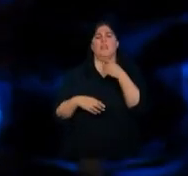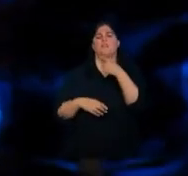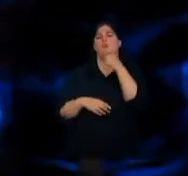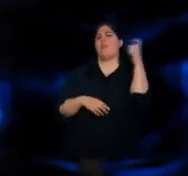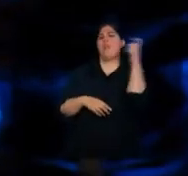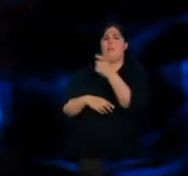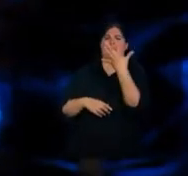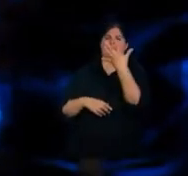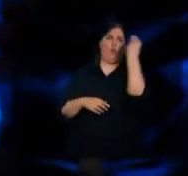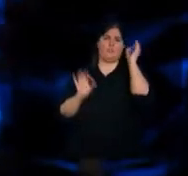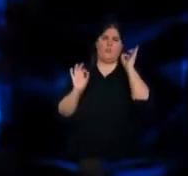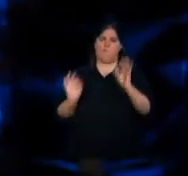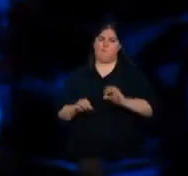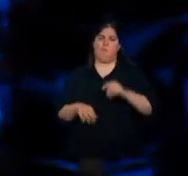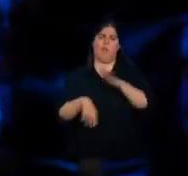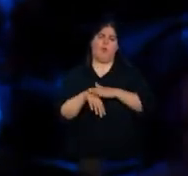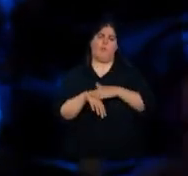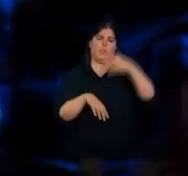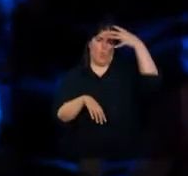cinco réplicas